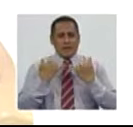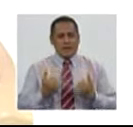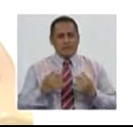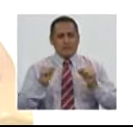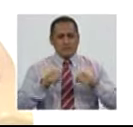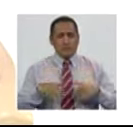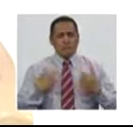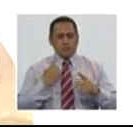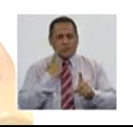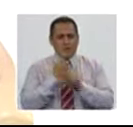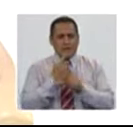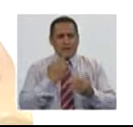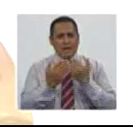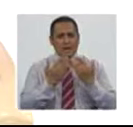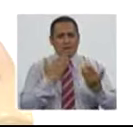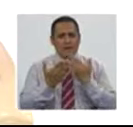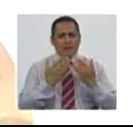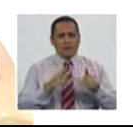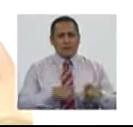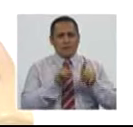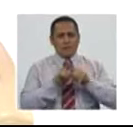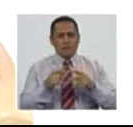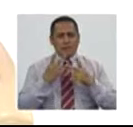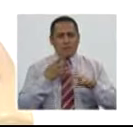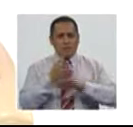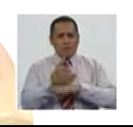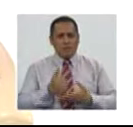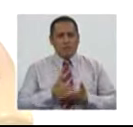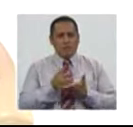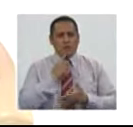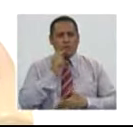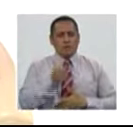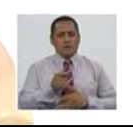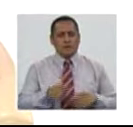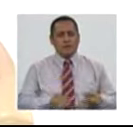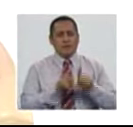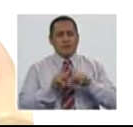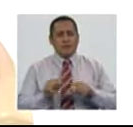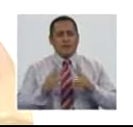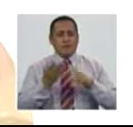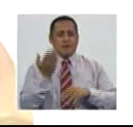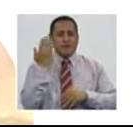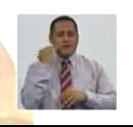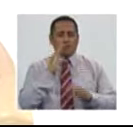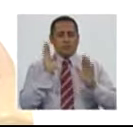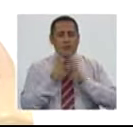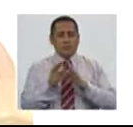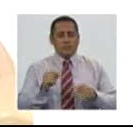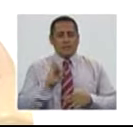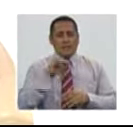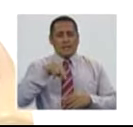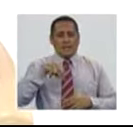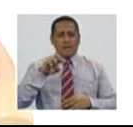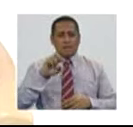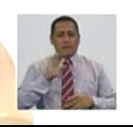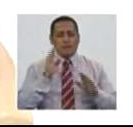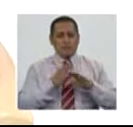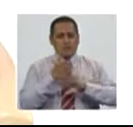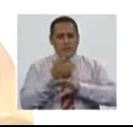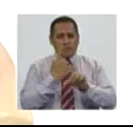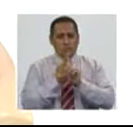sí pudimos intervenir hablar con pudiéramos haber intervenido para hablar con el juez y Incluso en el en la época en la etapa del inpec